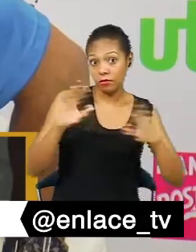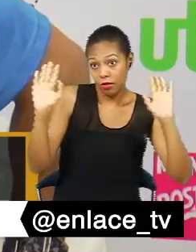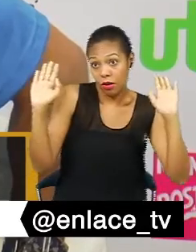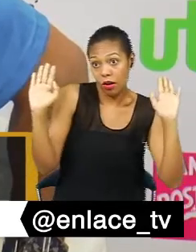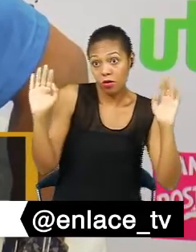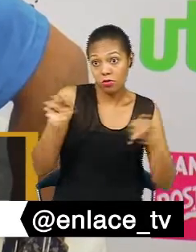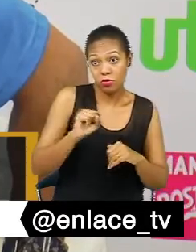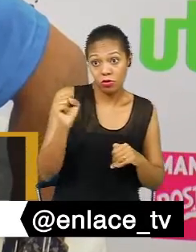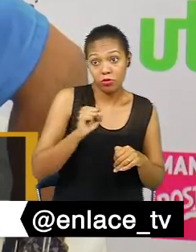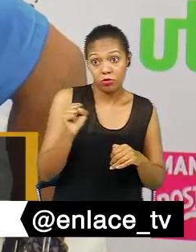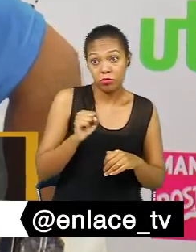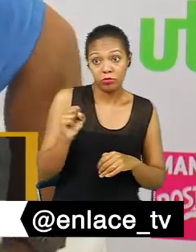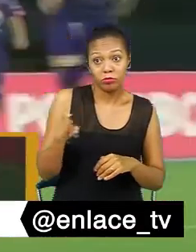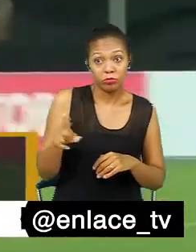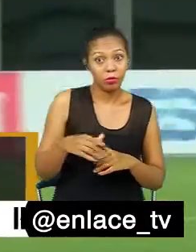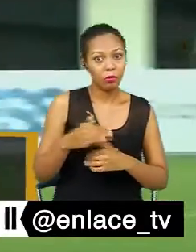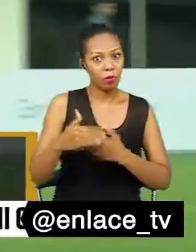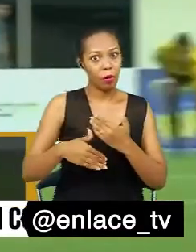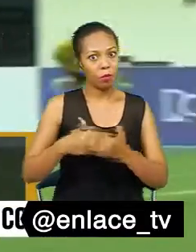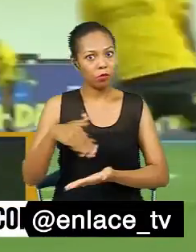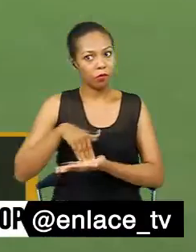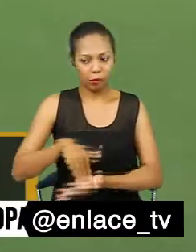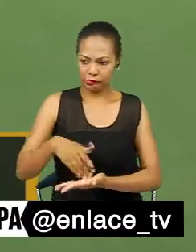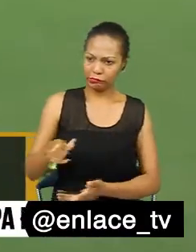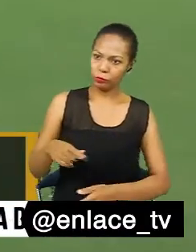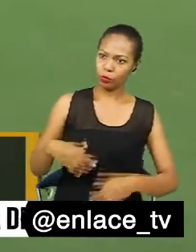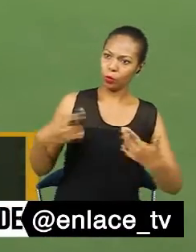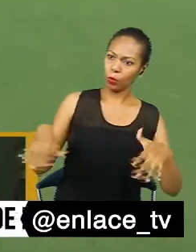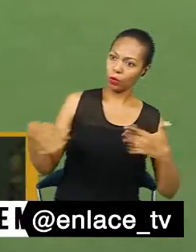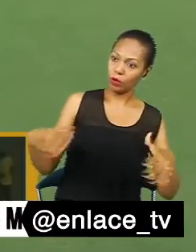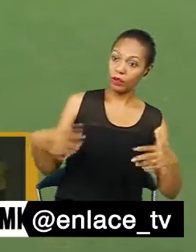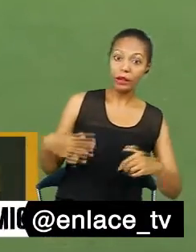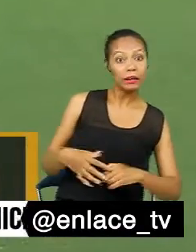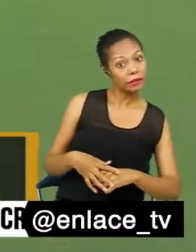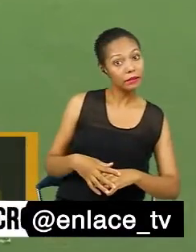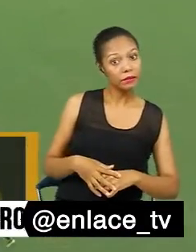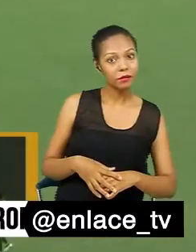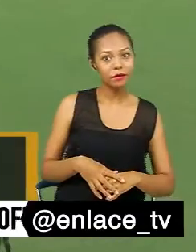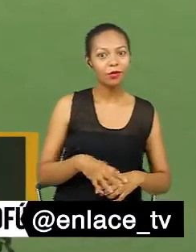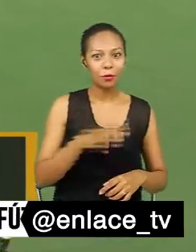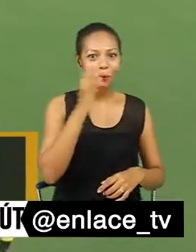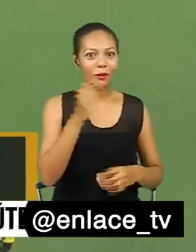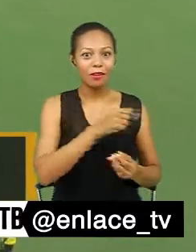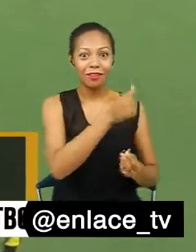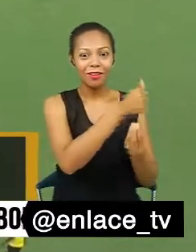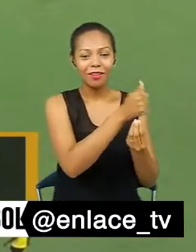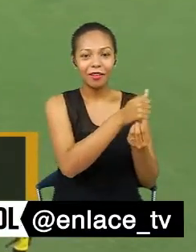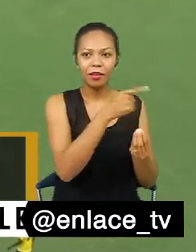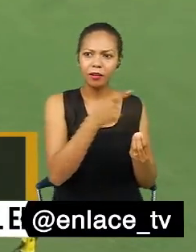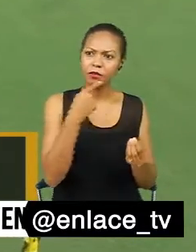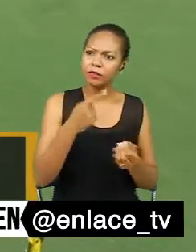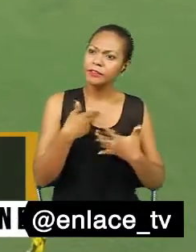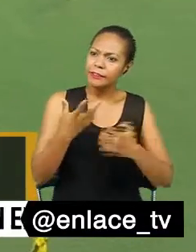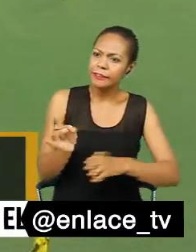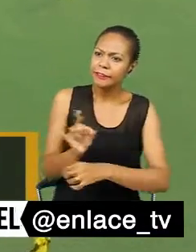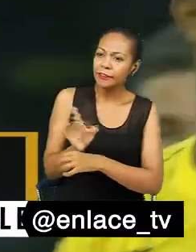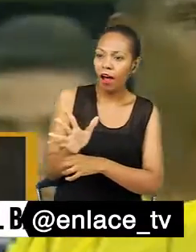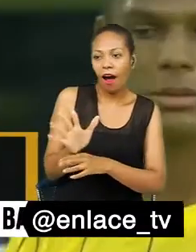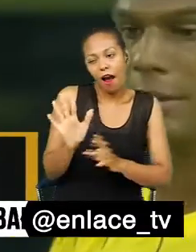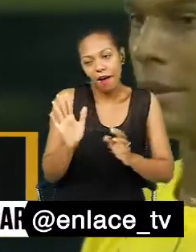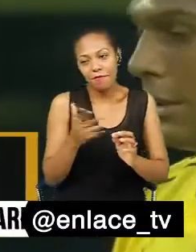que por su clima se vuelve fuerte. La salida en el Daniel Villa Zapata, según Álvarez, era para lograr la victoria que lo dejaría a un paso más cerca